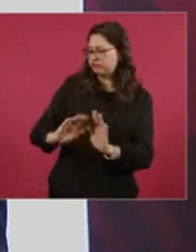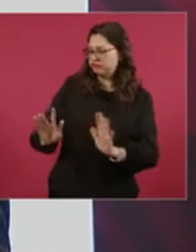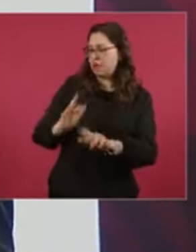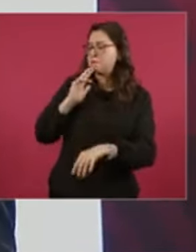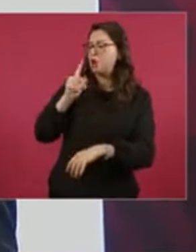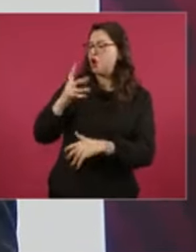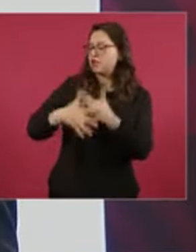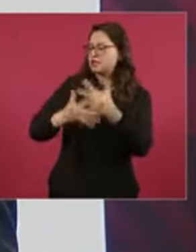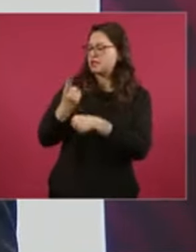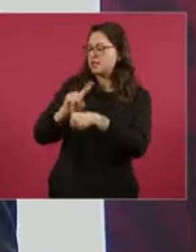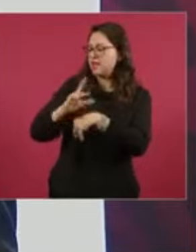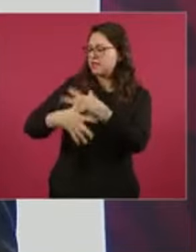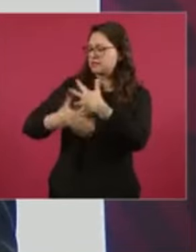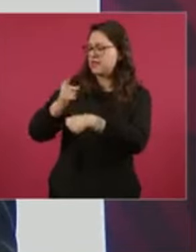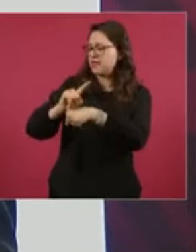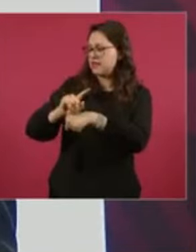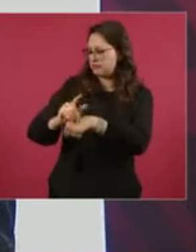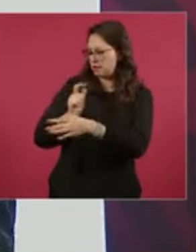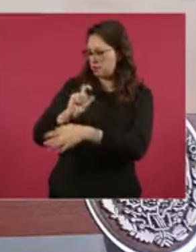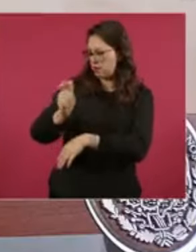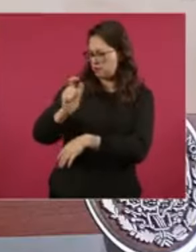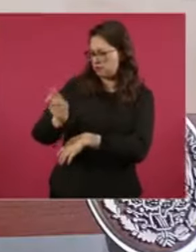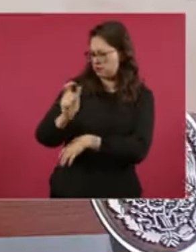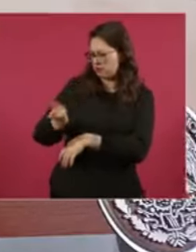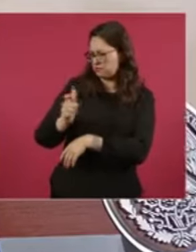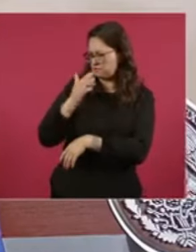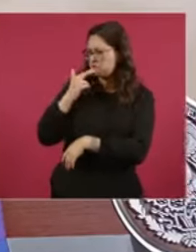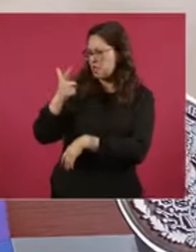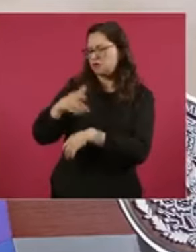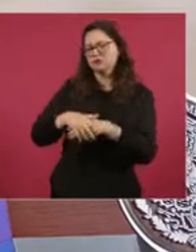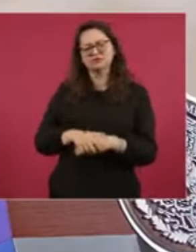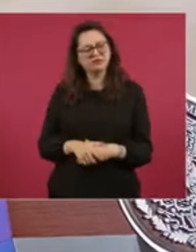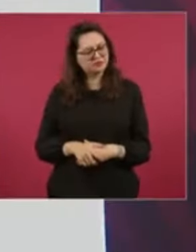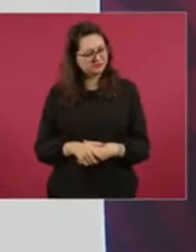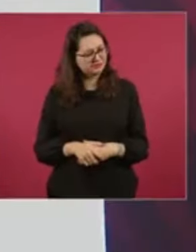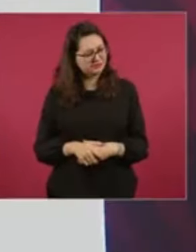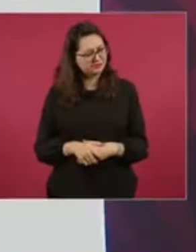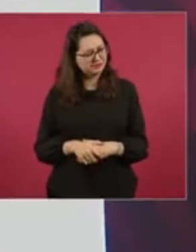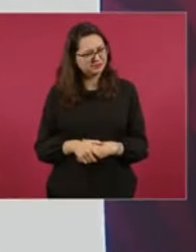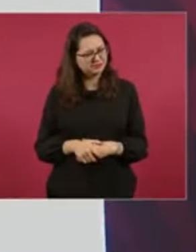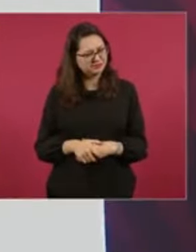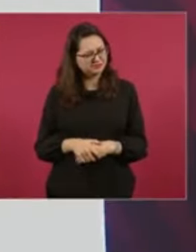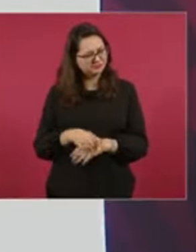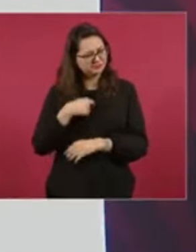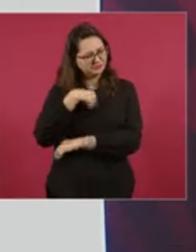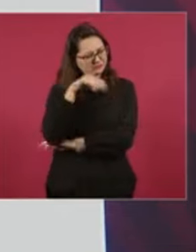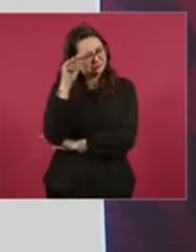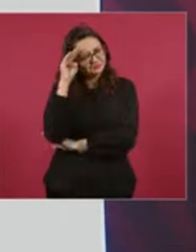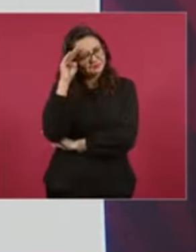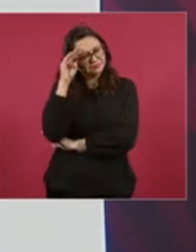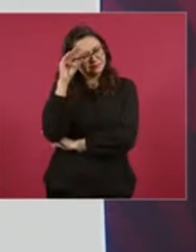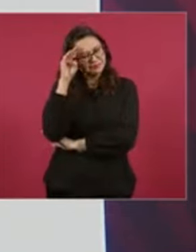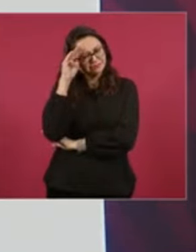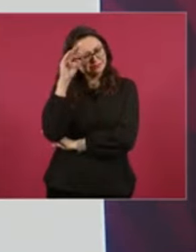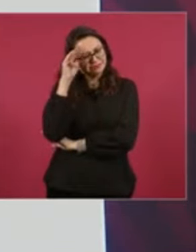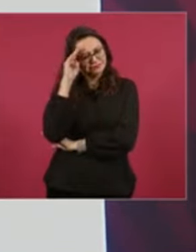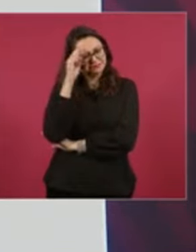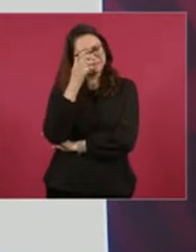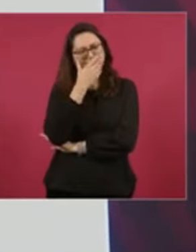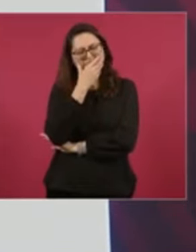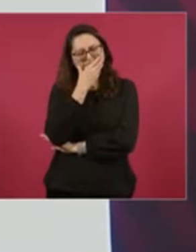opinan con toda esta gran noticia. Me gustaría saber, ustedes apoyan a nuestro presidente con todo este proyecto que él